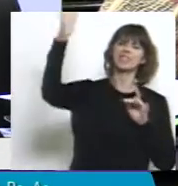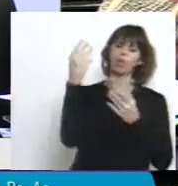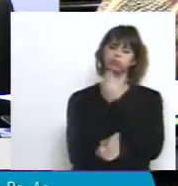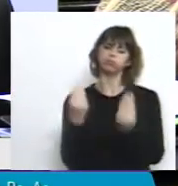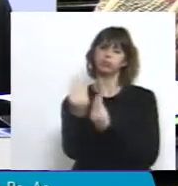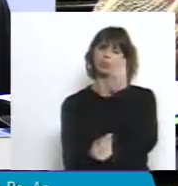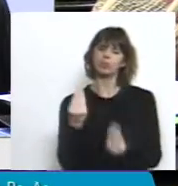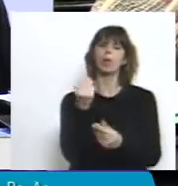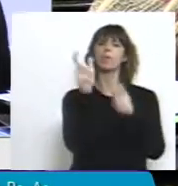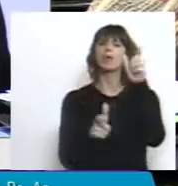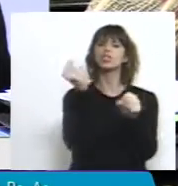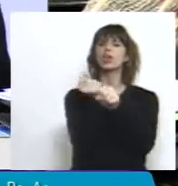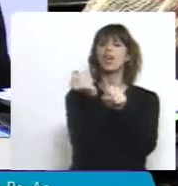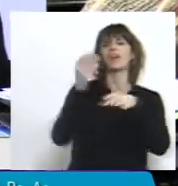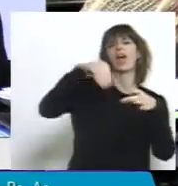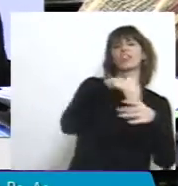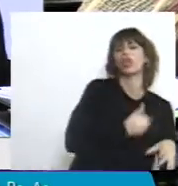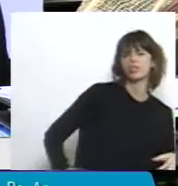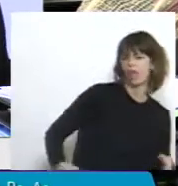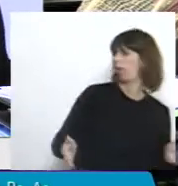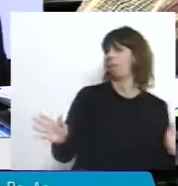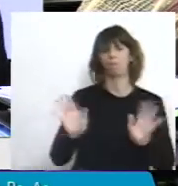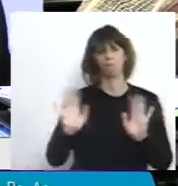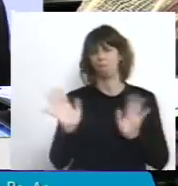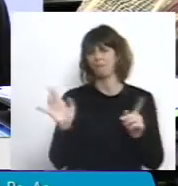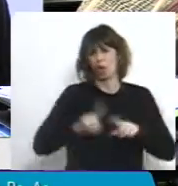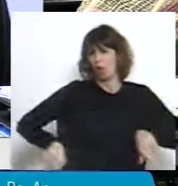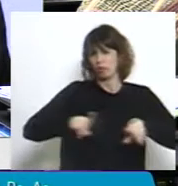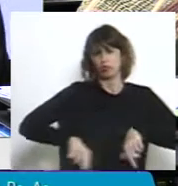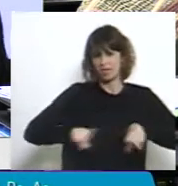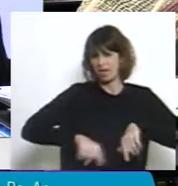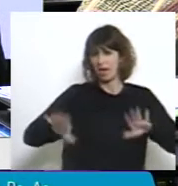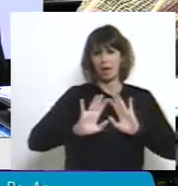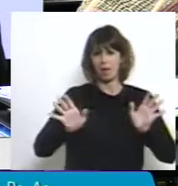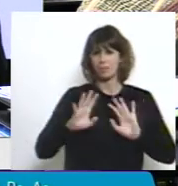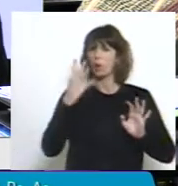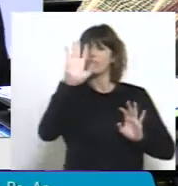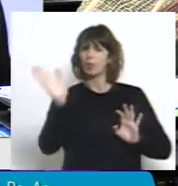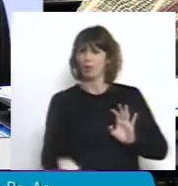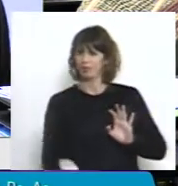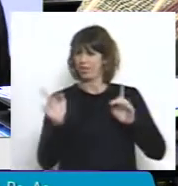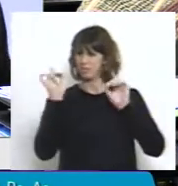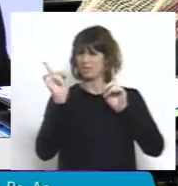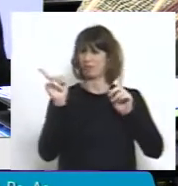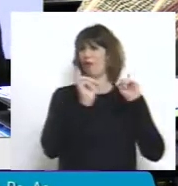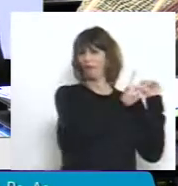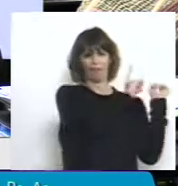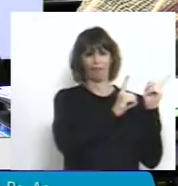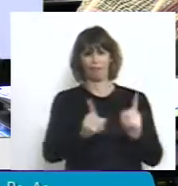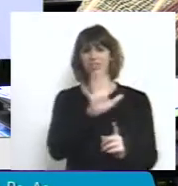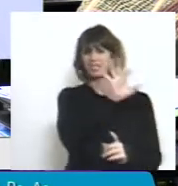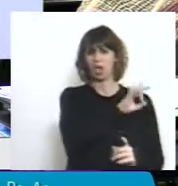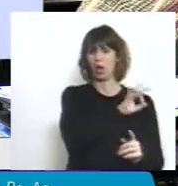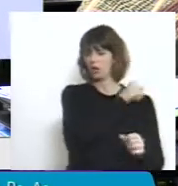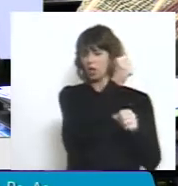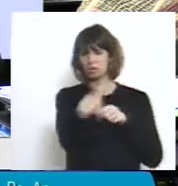La administración gubernamental está en 1,4 del producto, igual que hace 5 años atrás. No hay tal incorporación de empleados